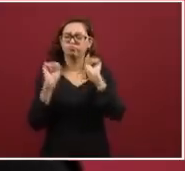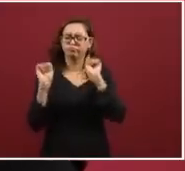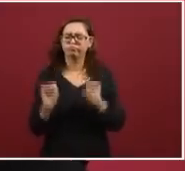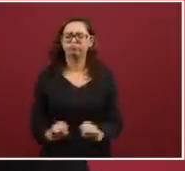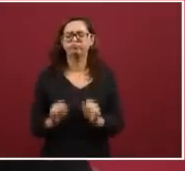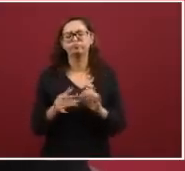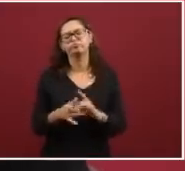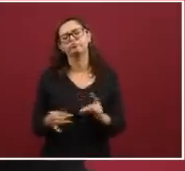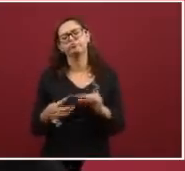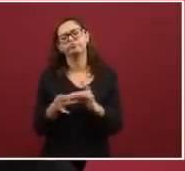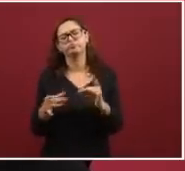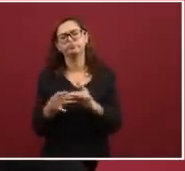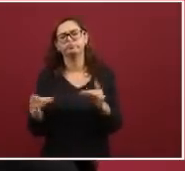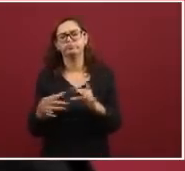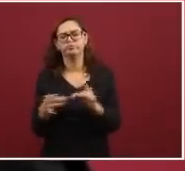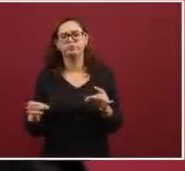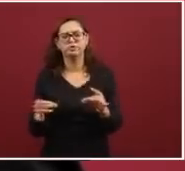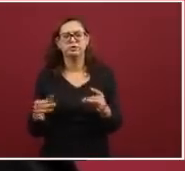el periodo